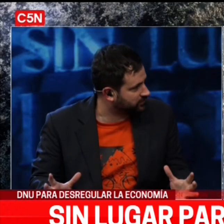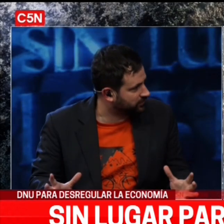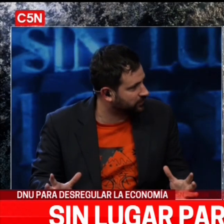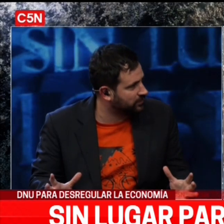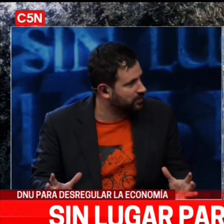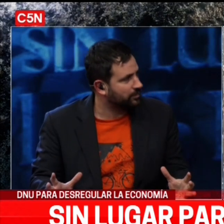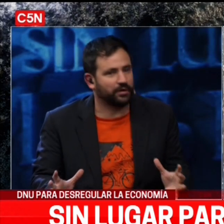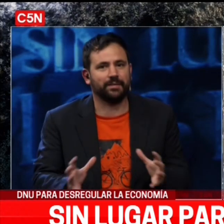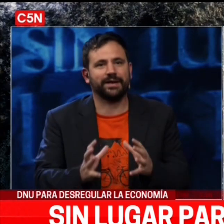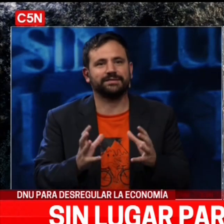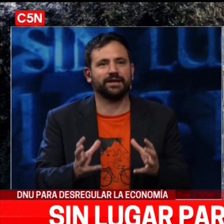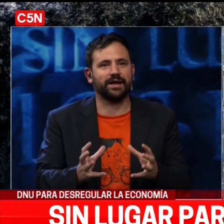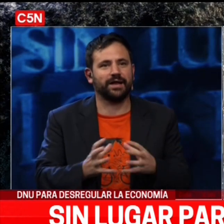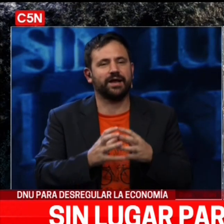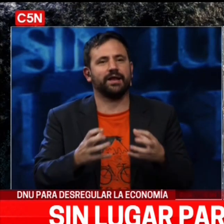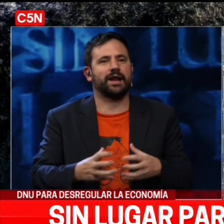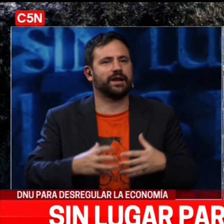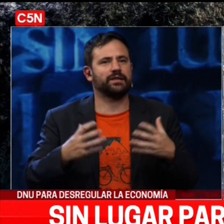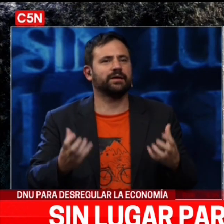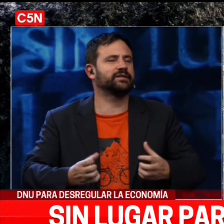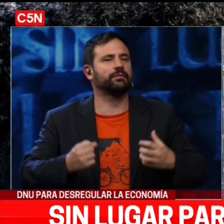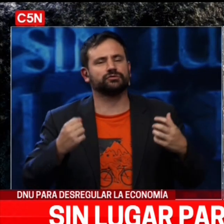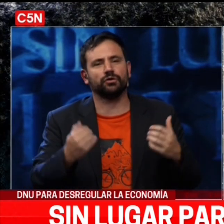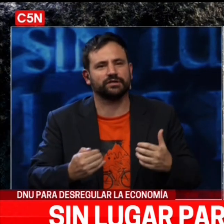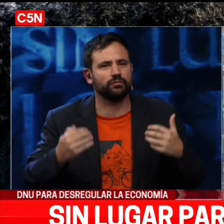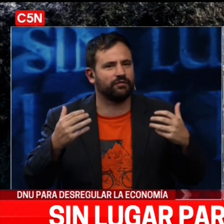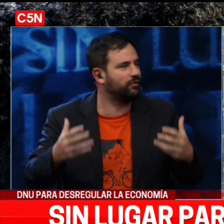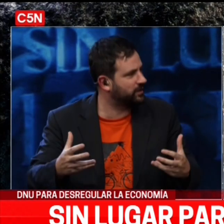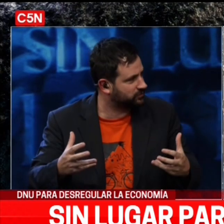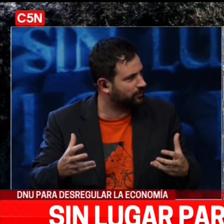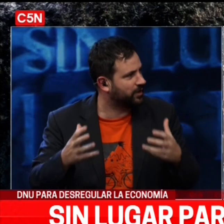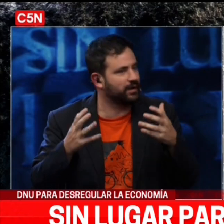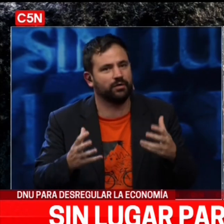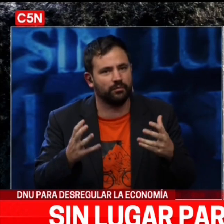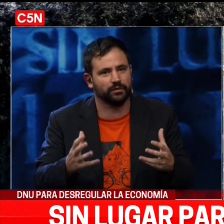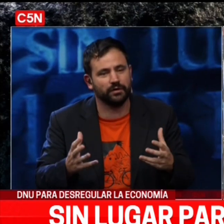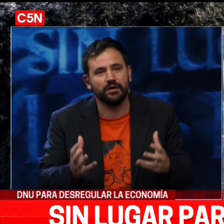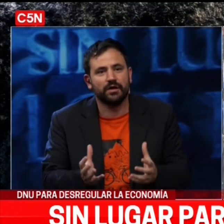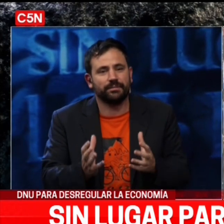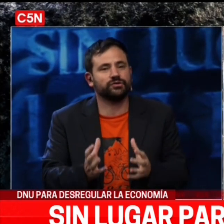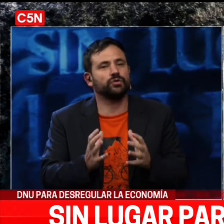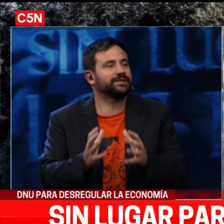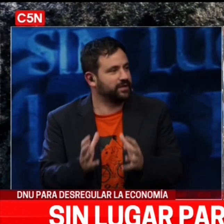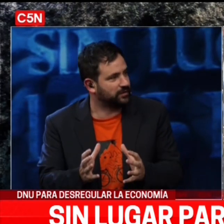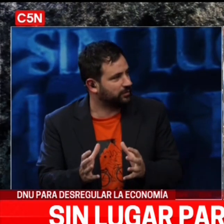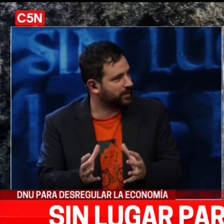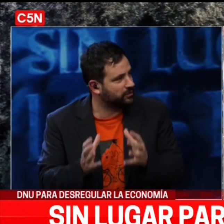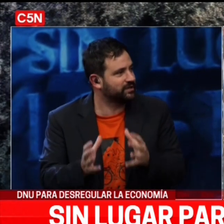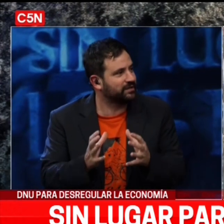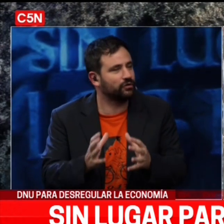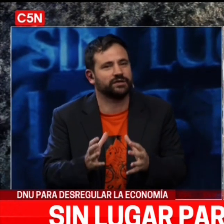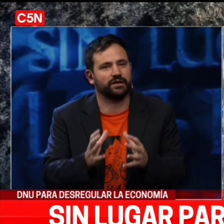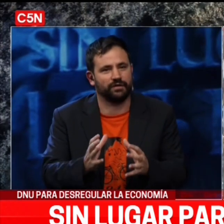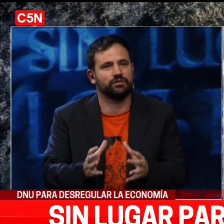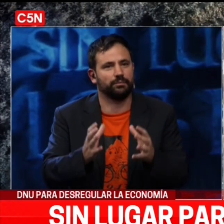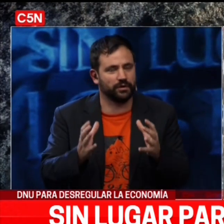sacrificio no porque pareciera que la narrativa estamos todos haciendo un esfuerzo por el bien común no pero eso no es cierto porque no se